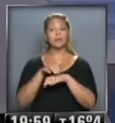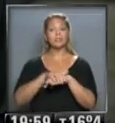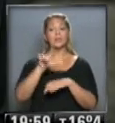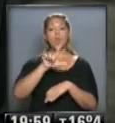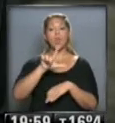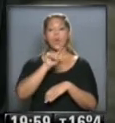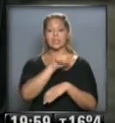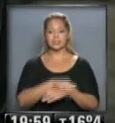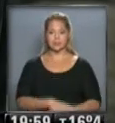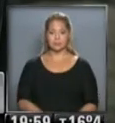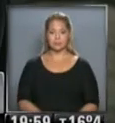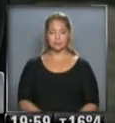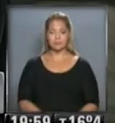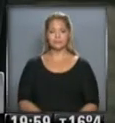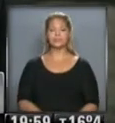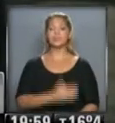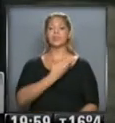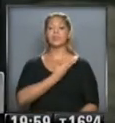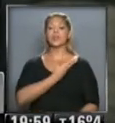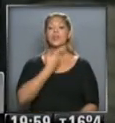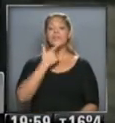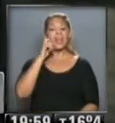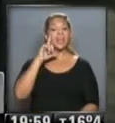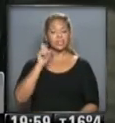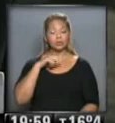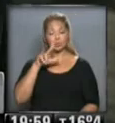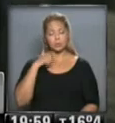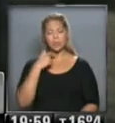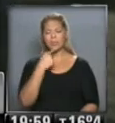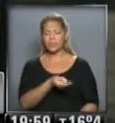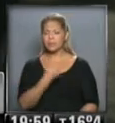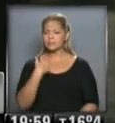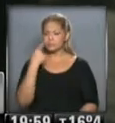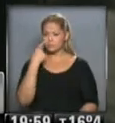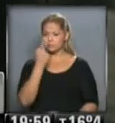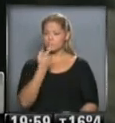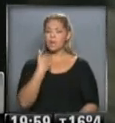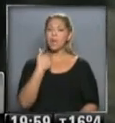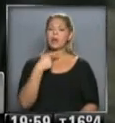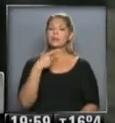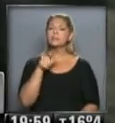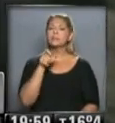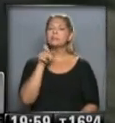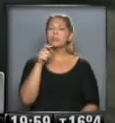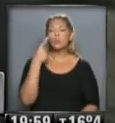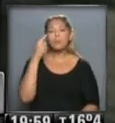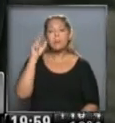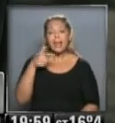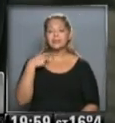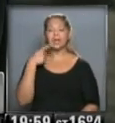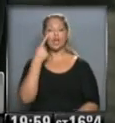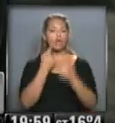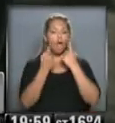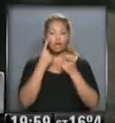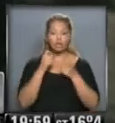Brugstein. Federico Sturzenegger advirtió que la política de control de precios, que el gobierno dice que no es de control de